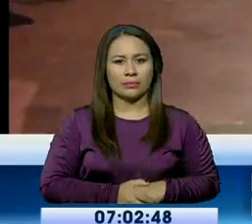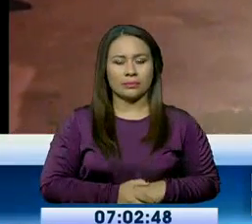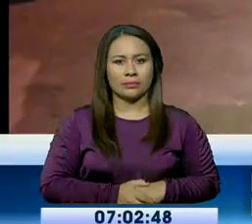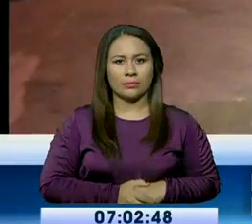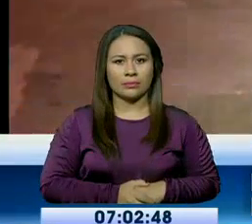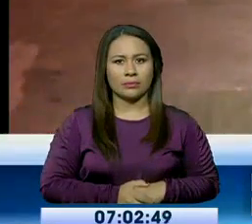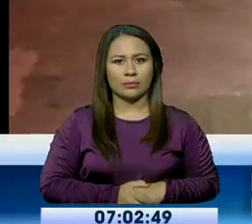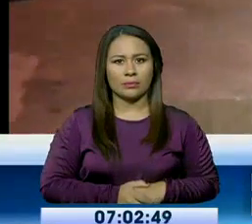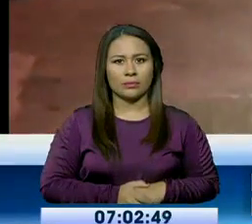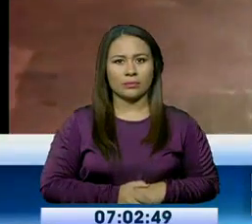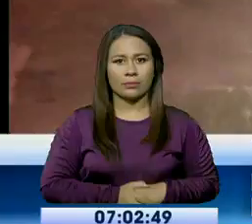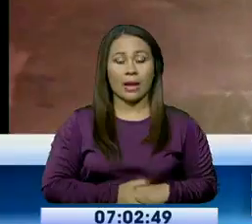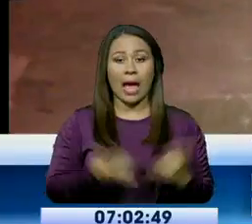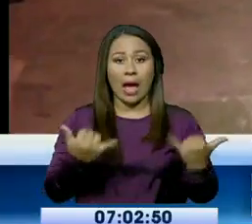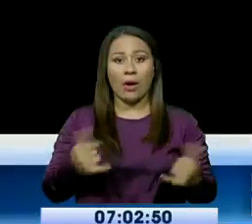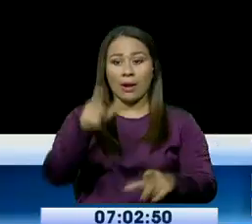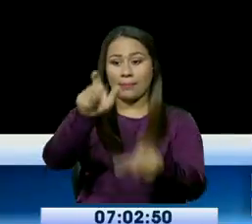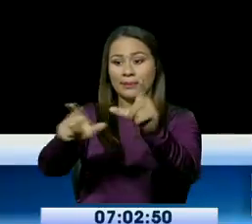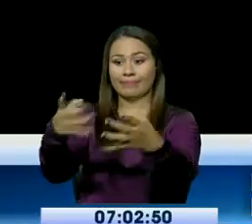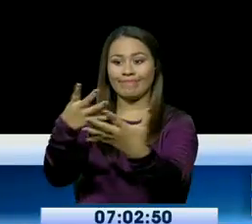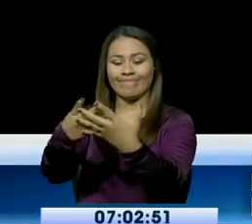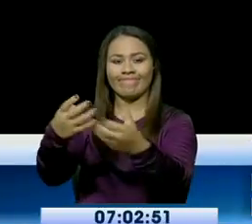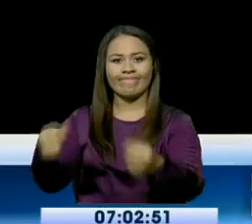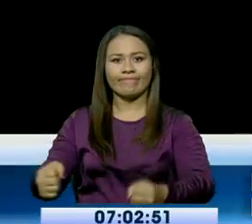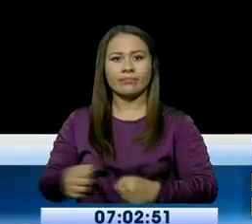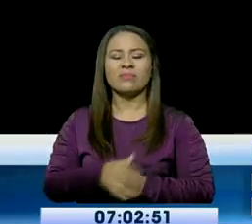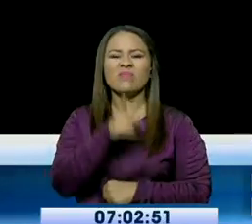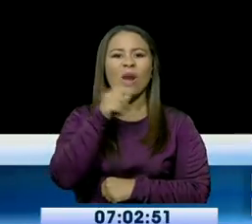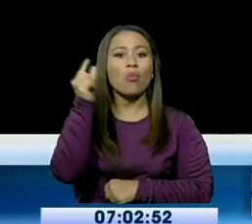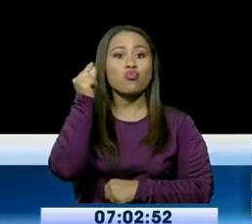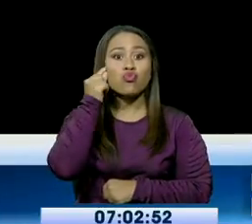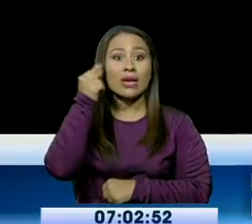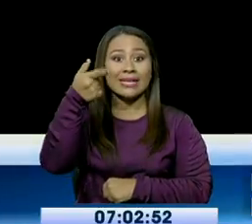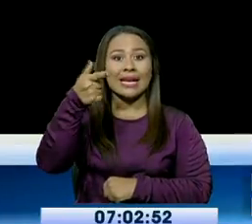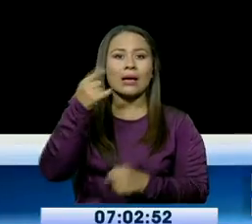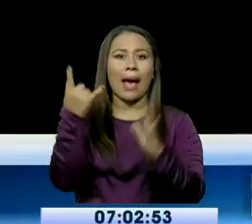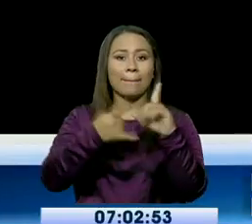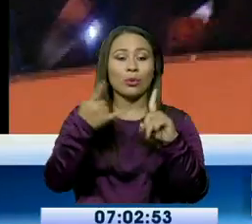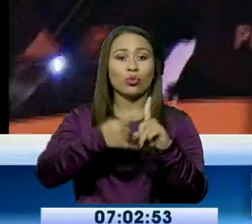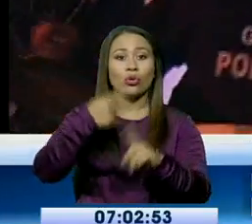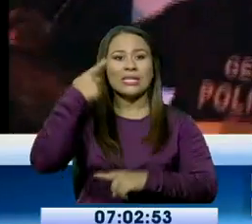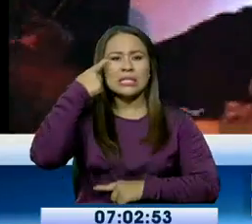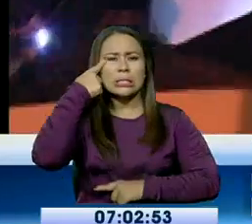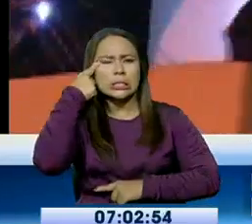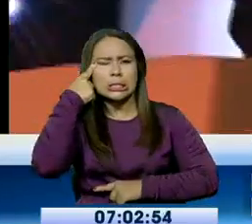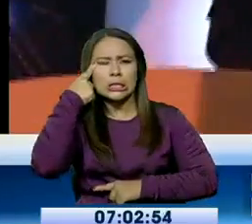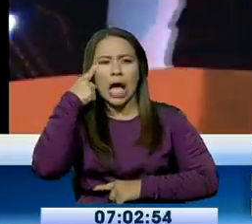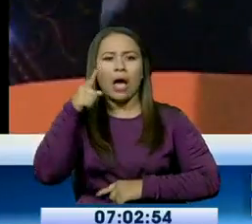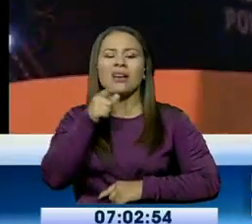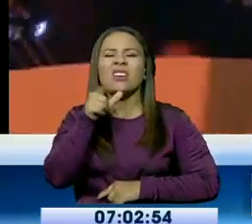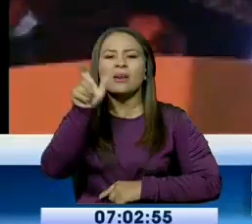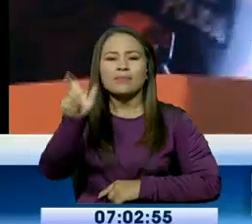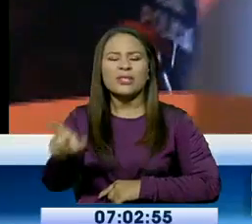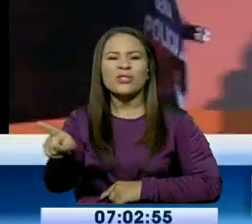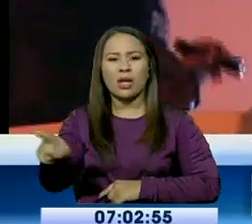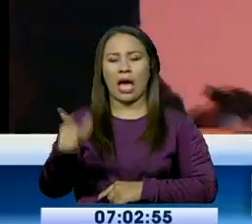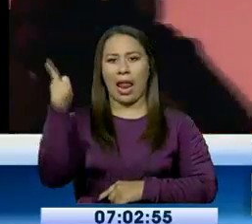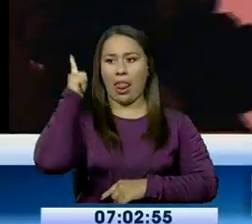Entre los aprehendidos figura alias La China, quien según la policía era la cabecilla de la